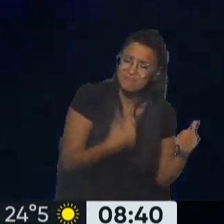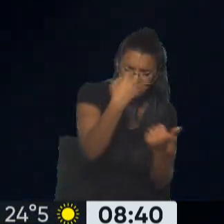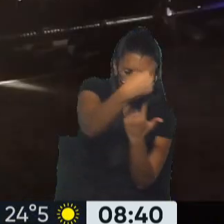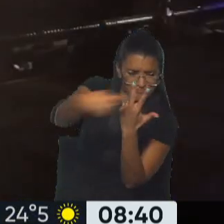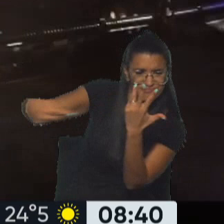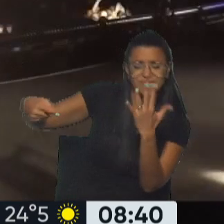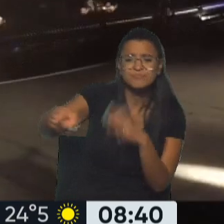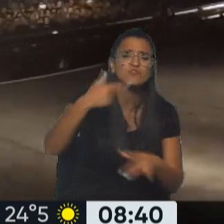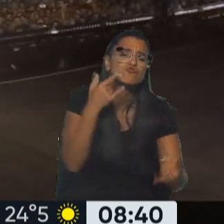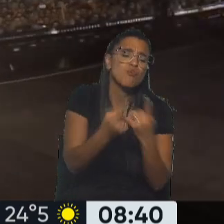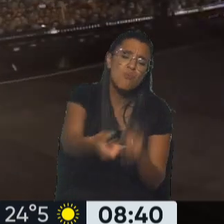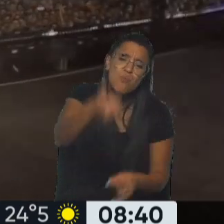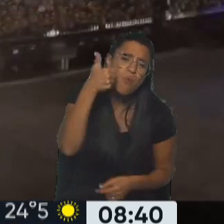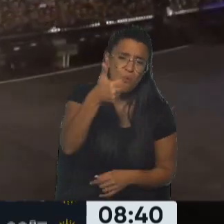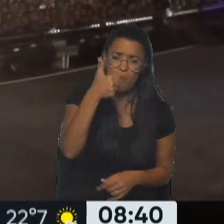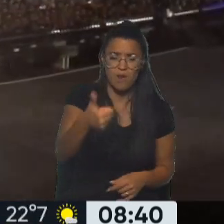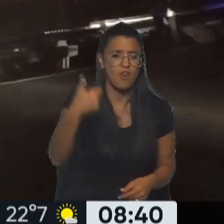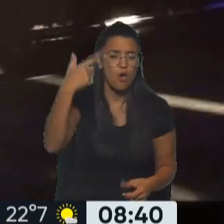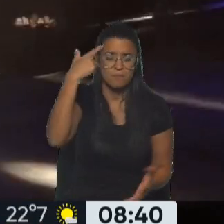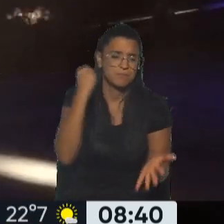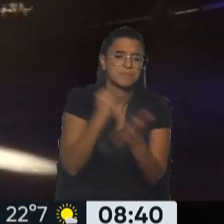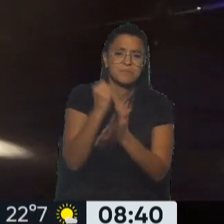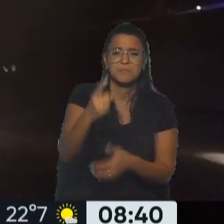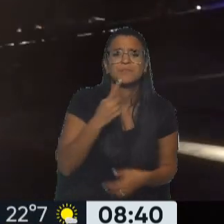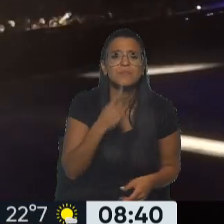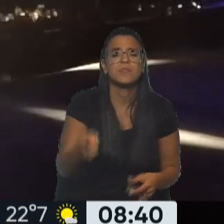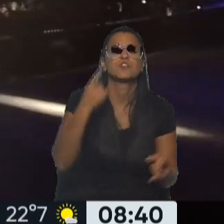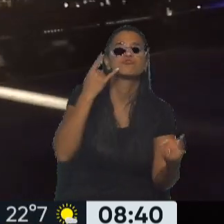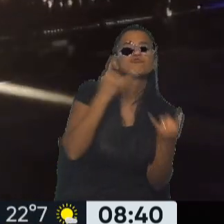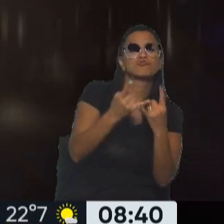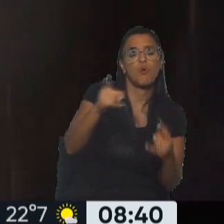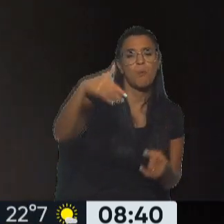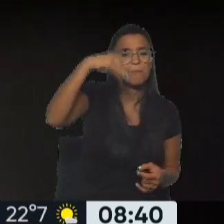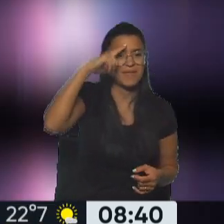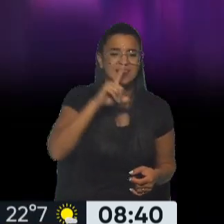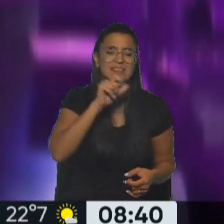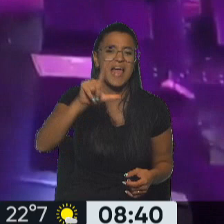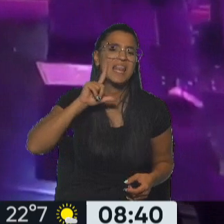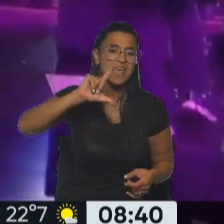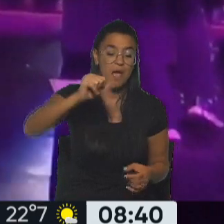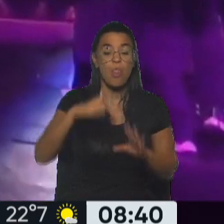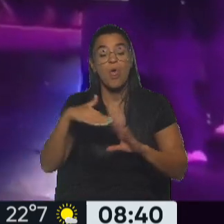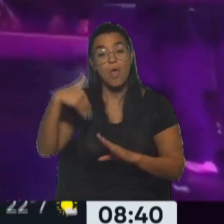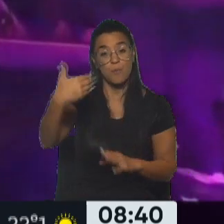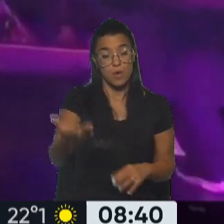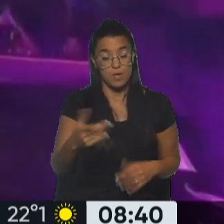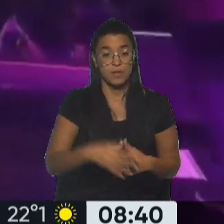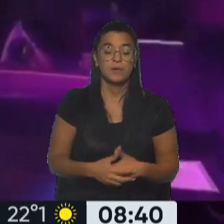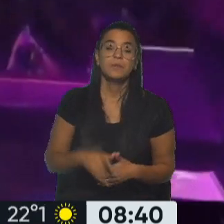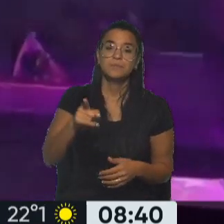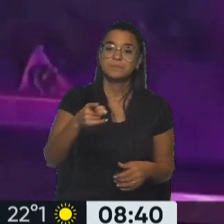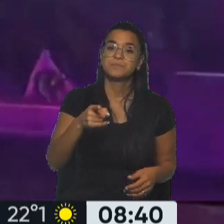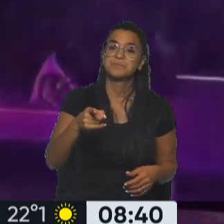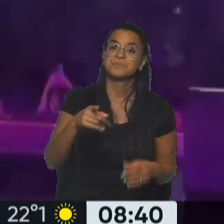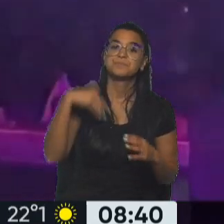show tremendo. La verdad, inolvidable show de Metallica en el campo de polo. Y después de este